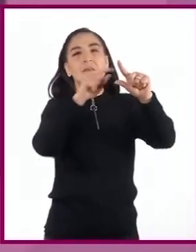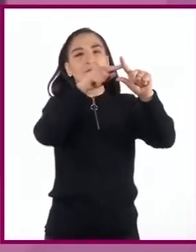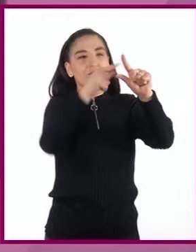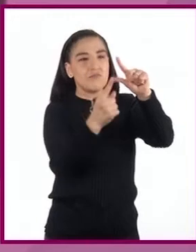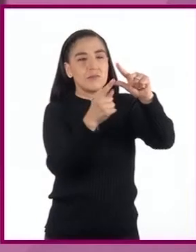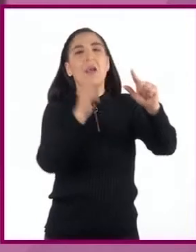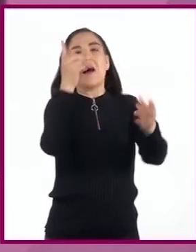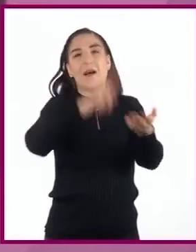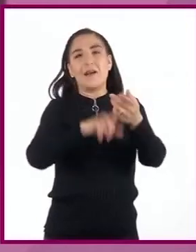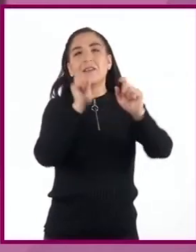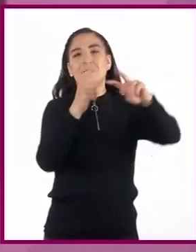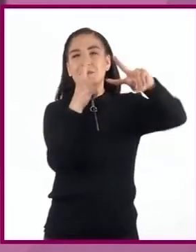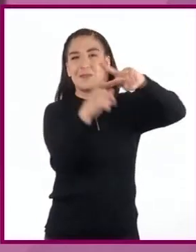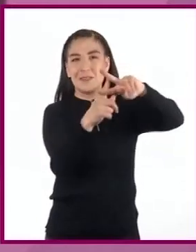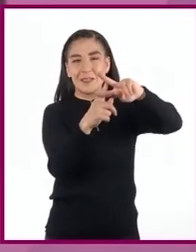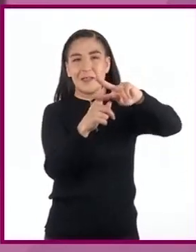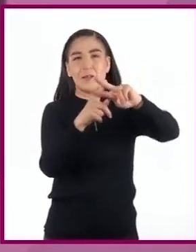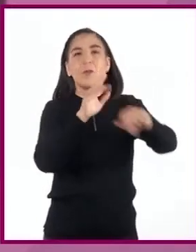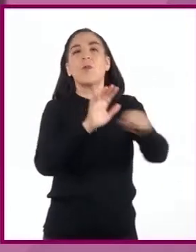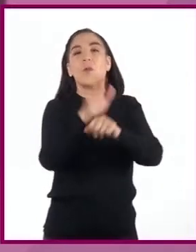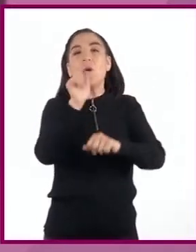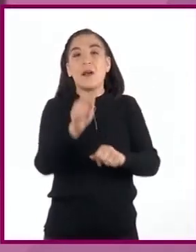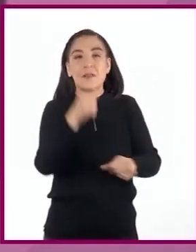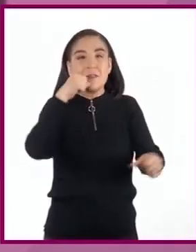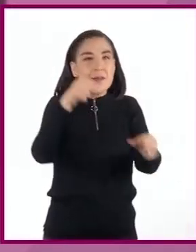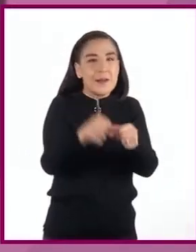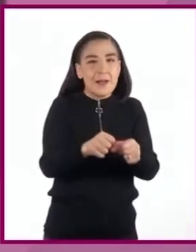Lo podemos nombrar con la letra que